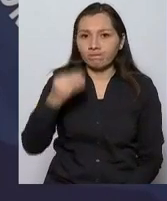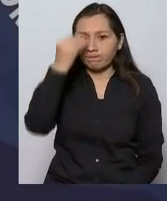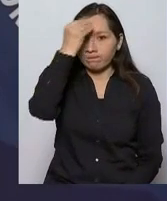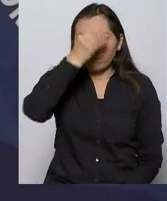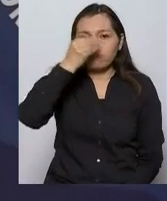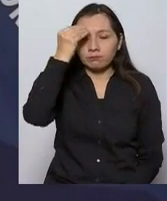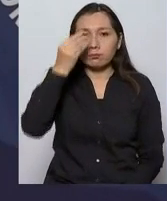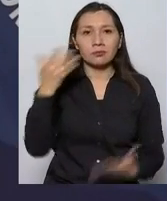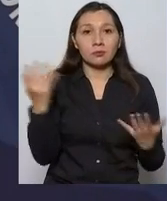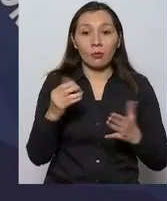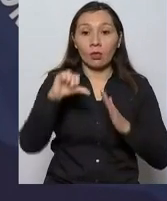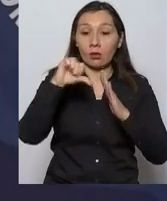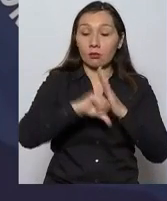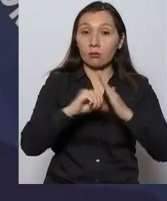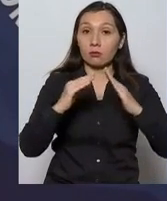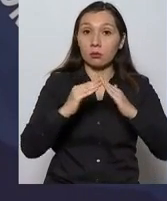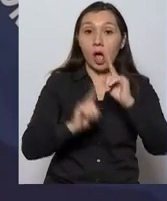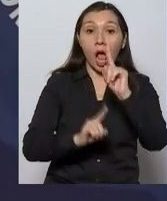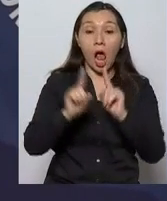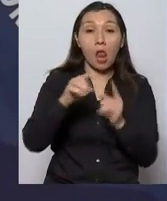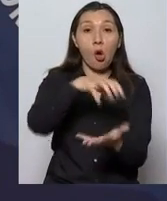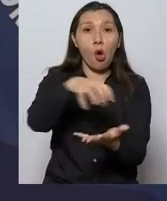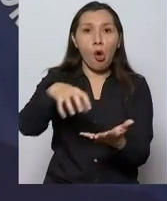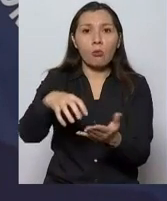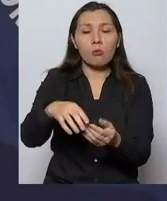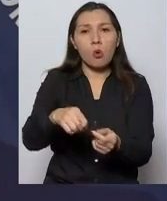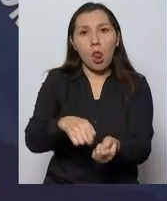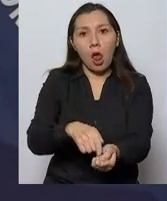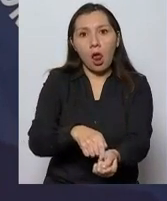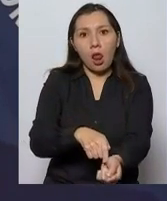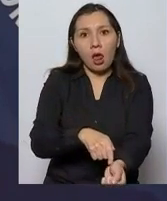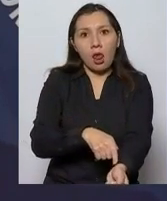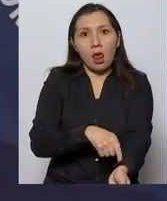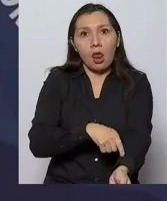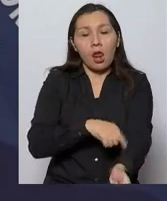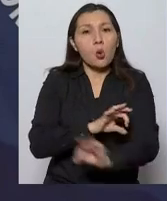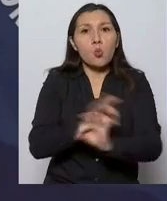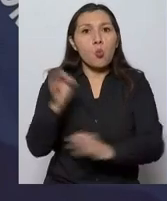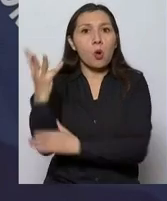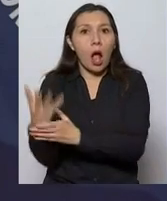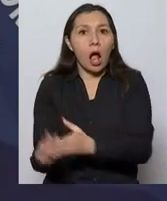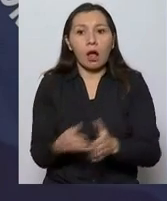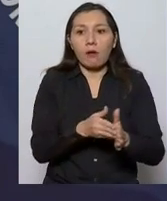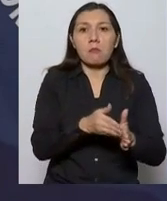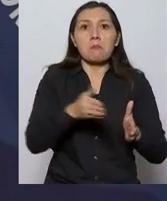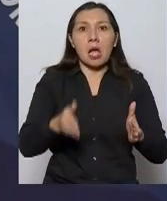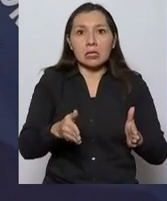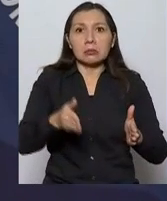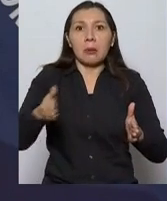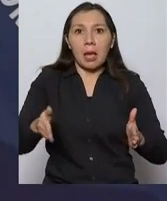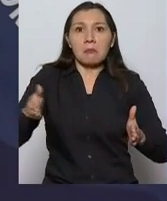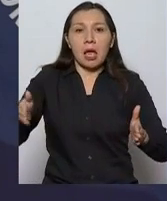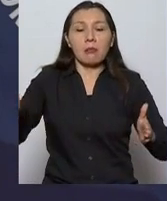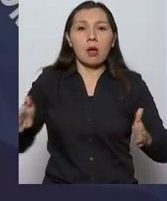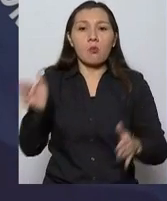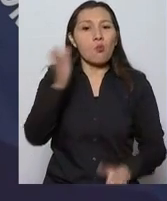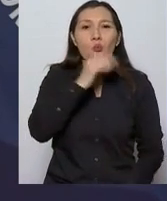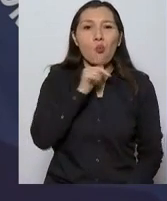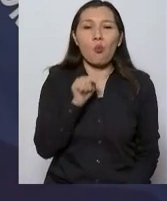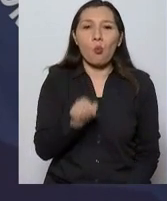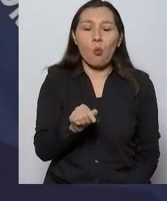que las cuarentenas en algunas comunas se alargan y no hay